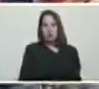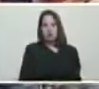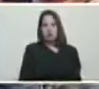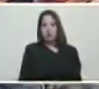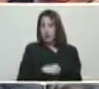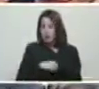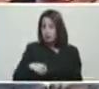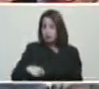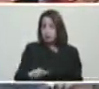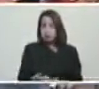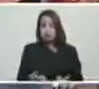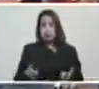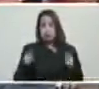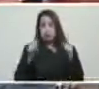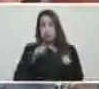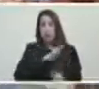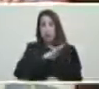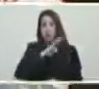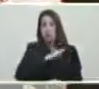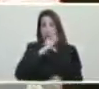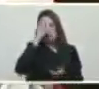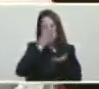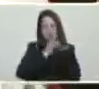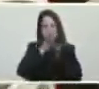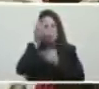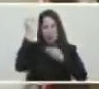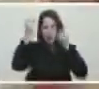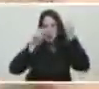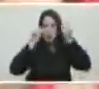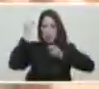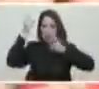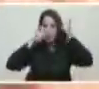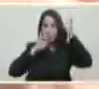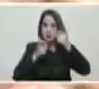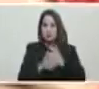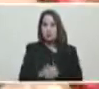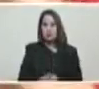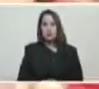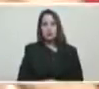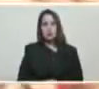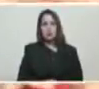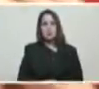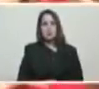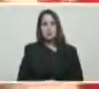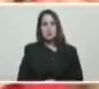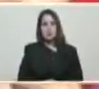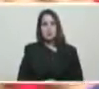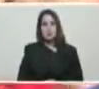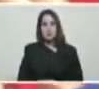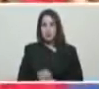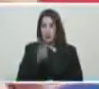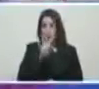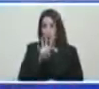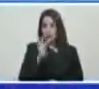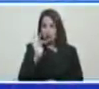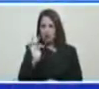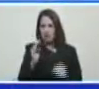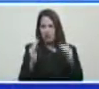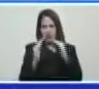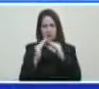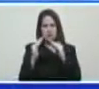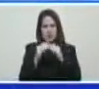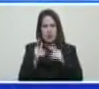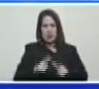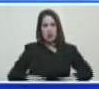ese le pertenece el legado de Hugo Chávez este cuartel del 4 de Febrero